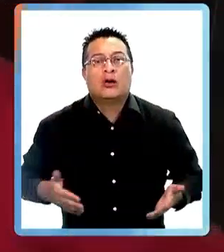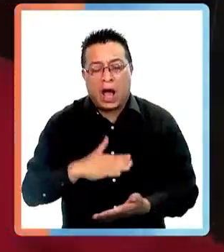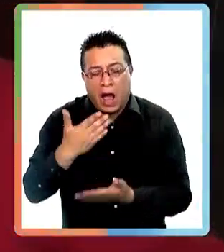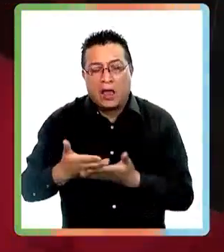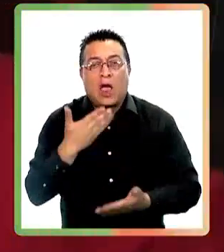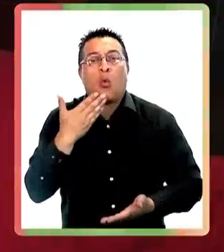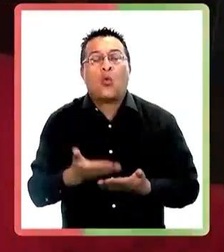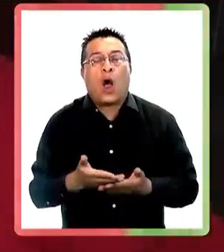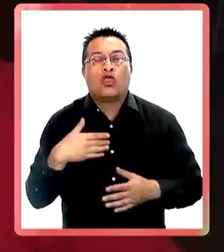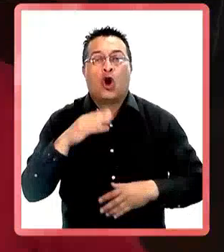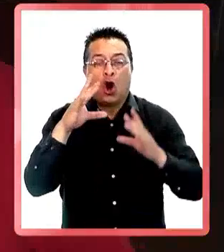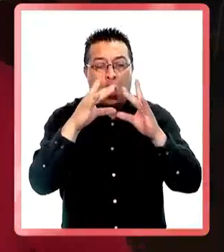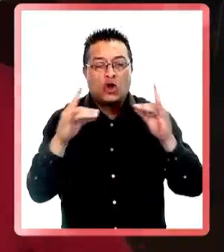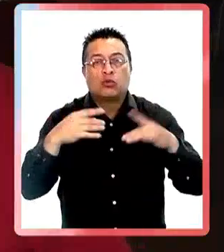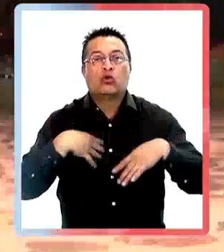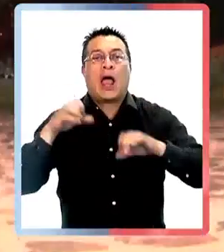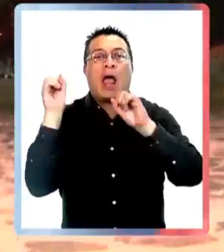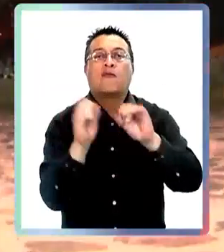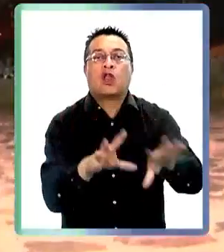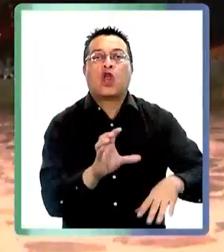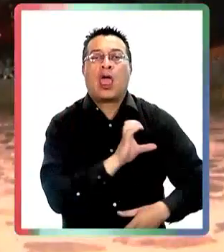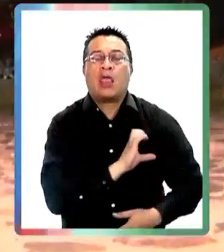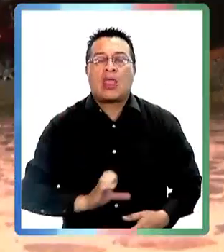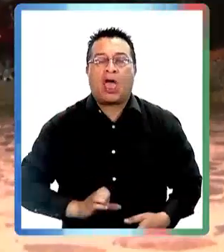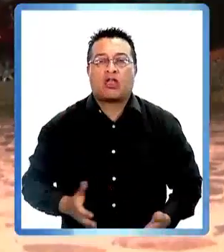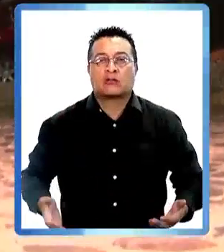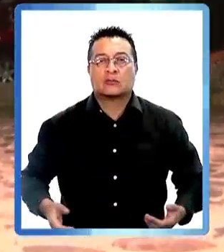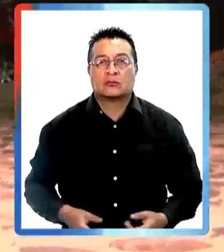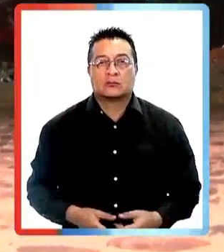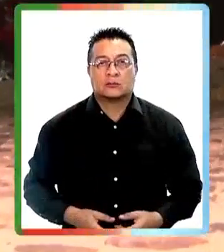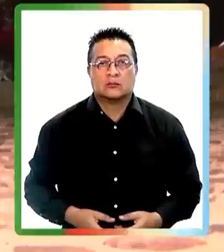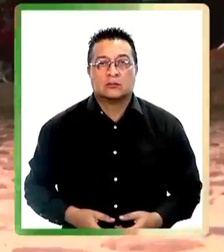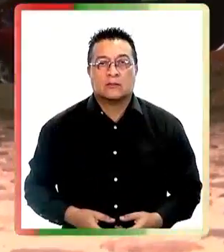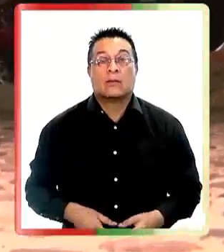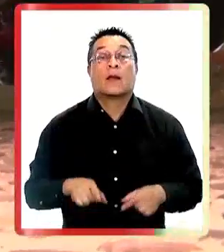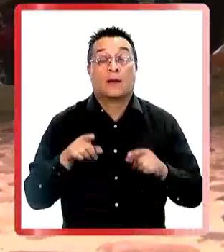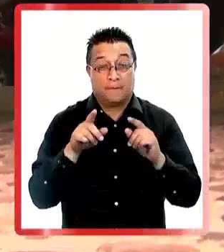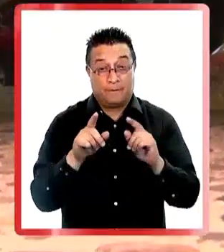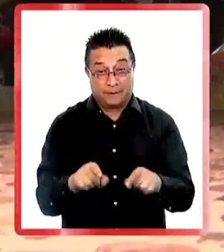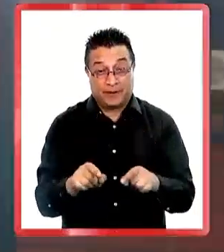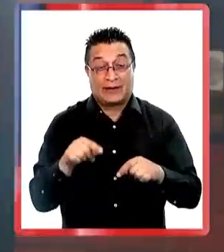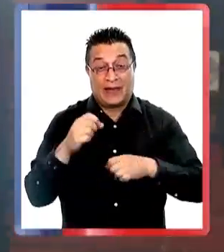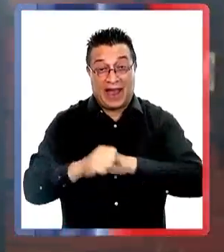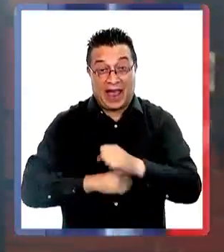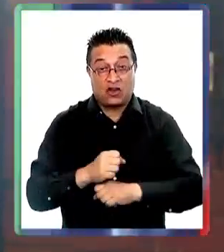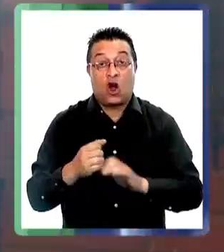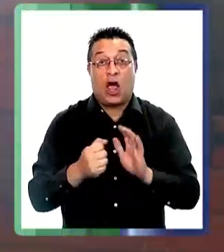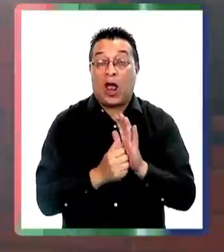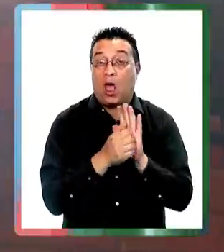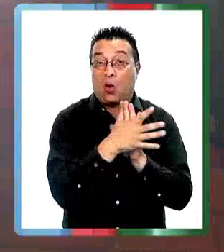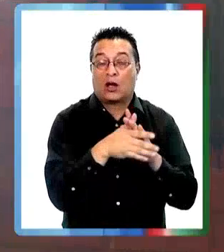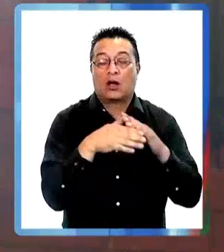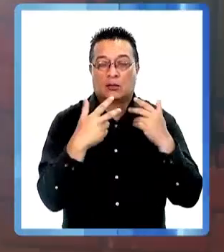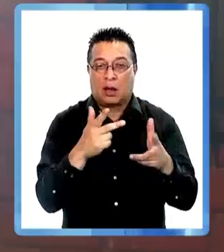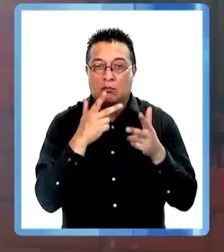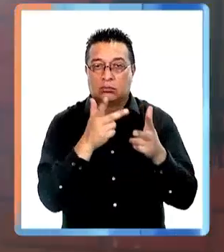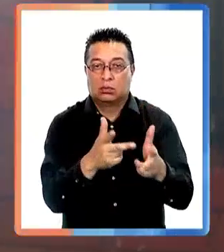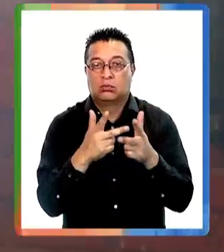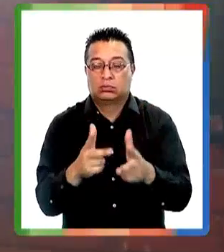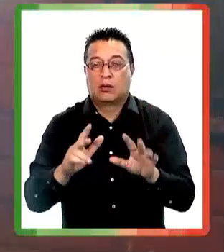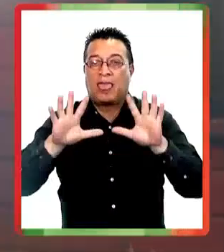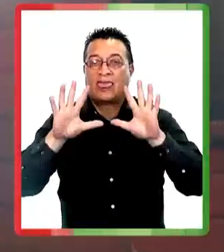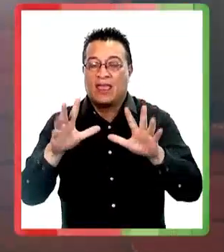cuándo hasta que voy abandonado el estado este año es la araucanía tan perpetrado diez atentados